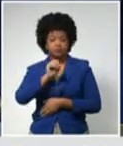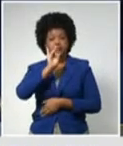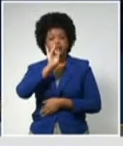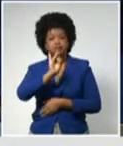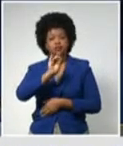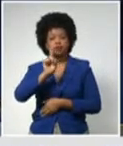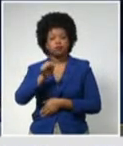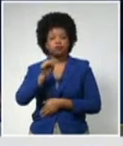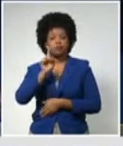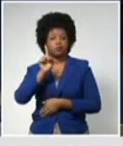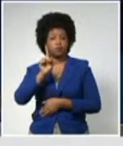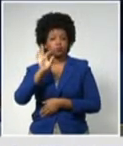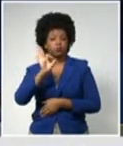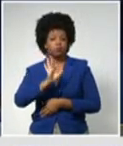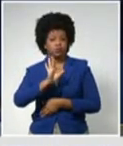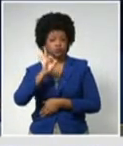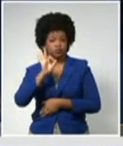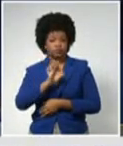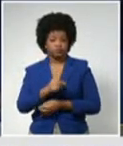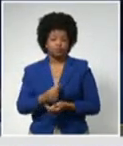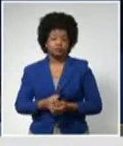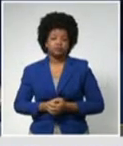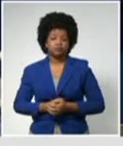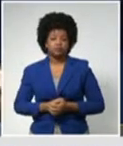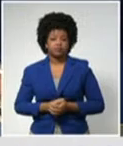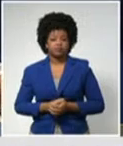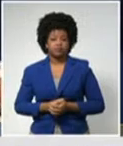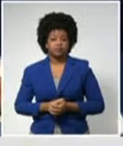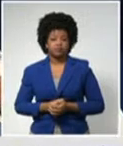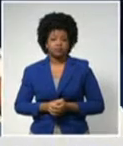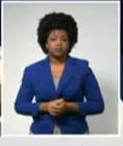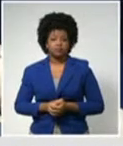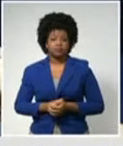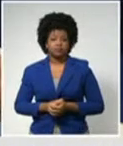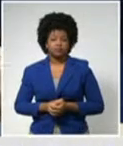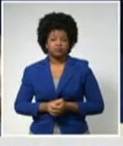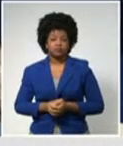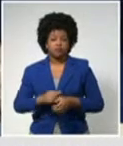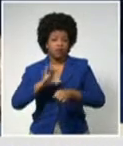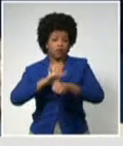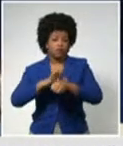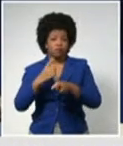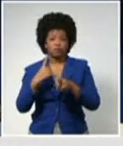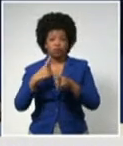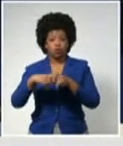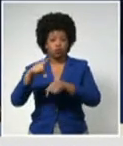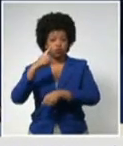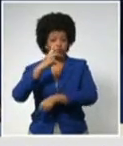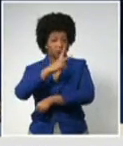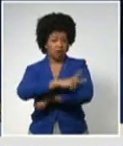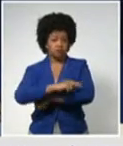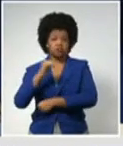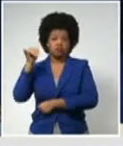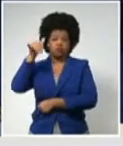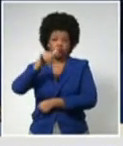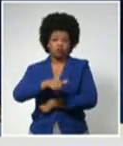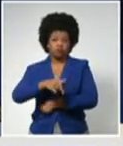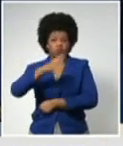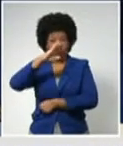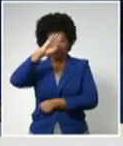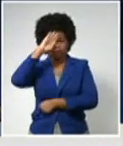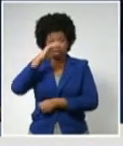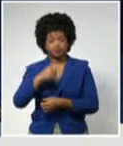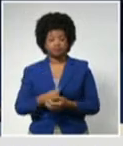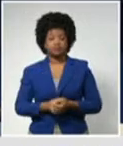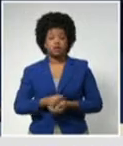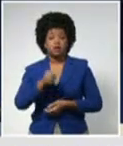7,1% que ha adquirido la enfermedad en el exterior de nuestro país. De los casos diagnosticados